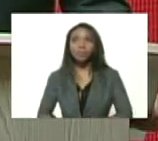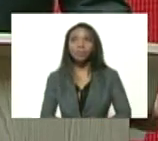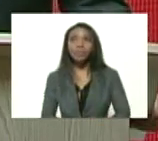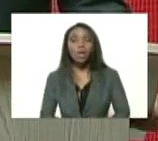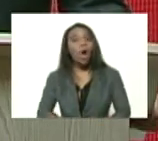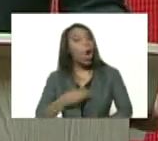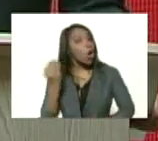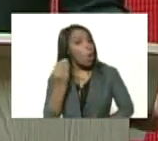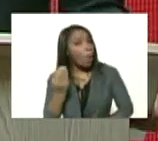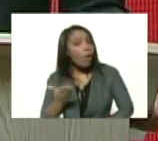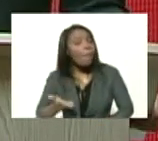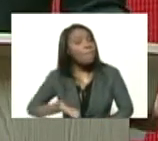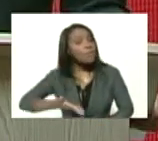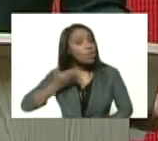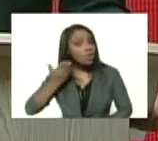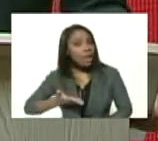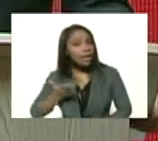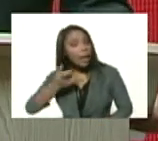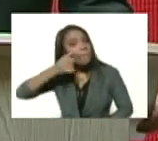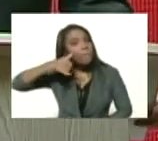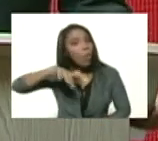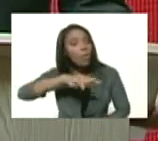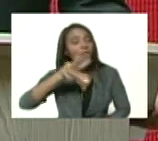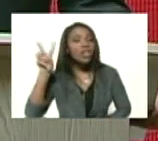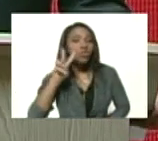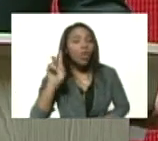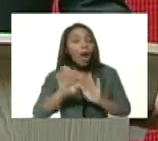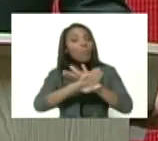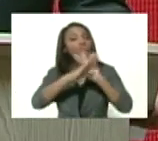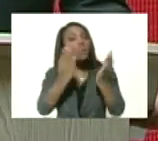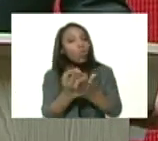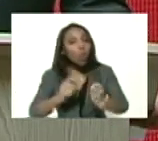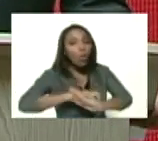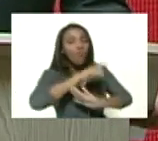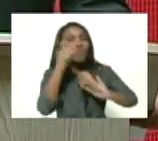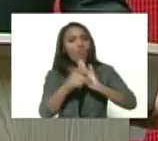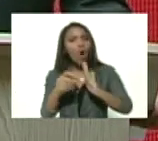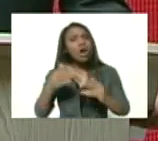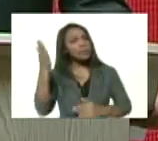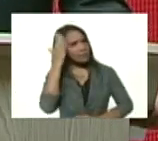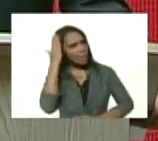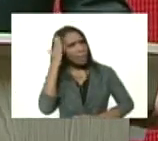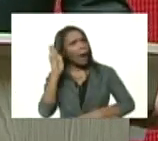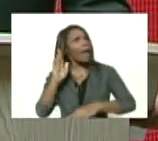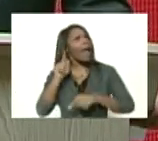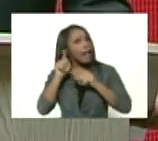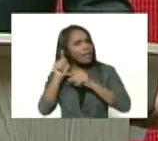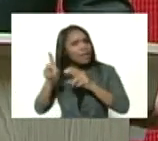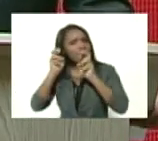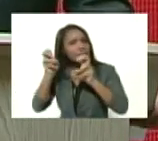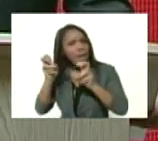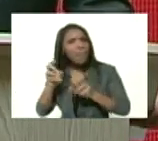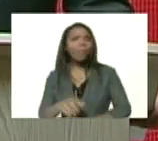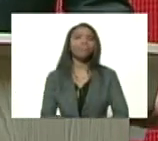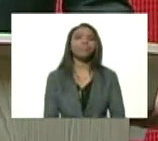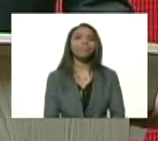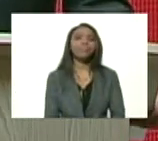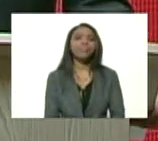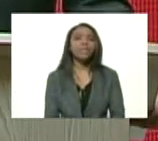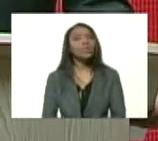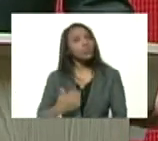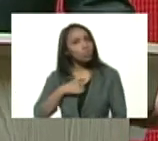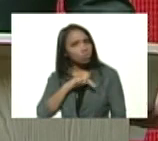Como es muy importante que el pueblo de Venezuela y el mundo entero conozca bien esa confesión,